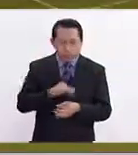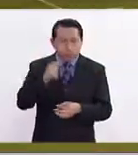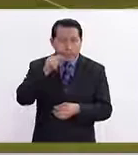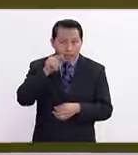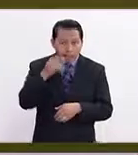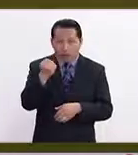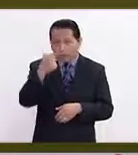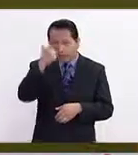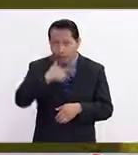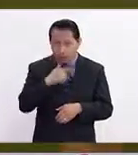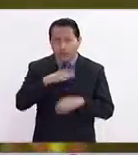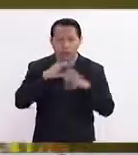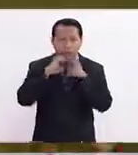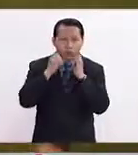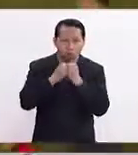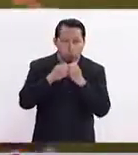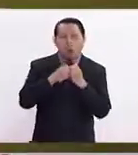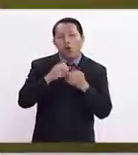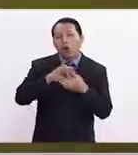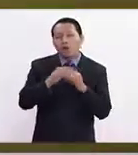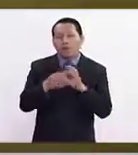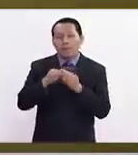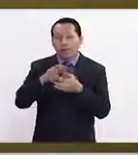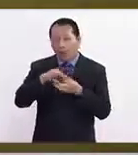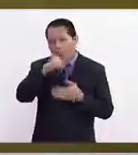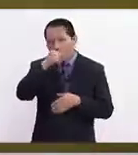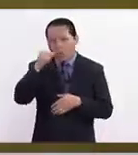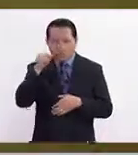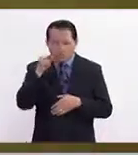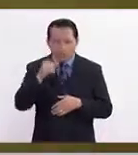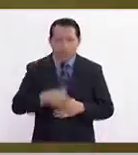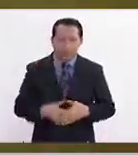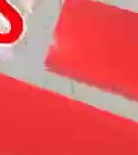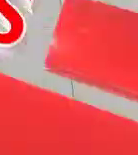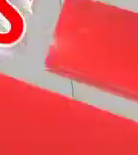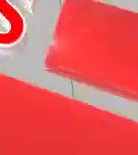de la noche en el Estadio Olímpico Benito Juárez de la Frontera Norte.